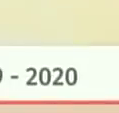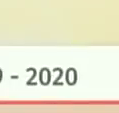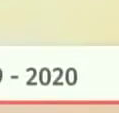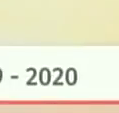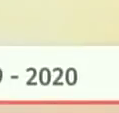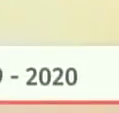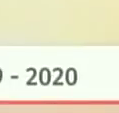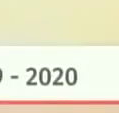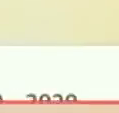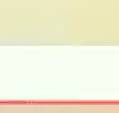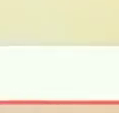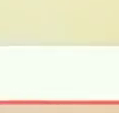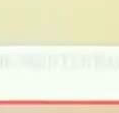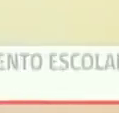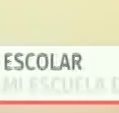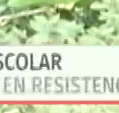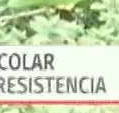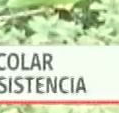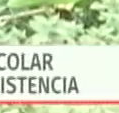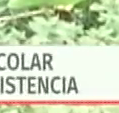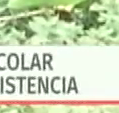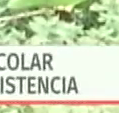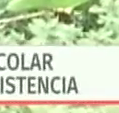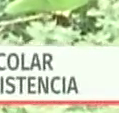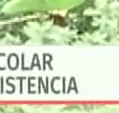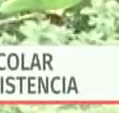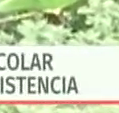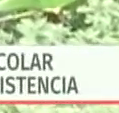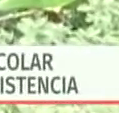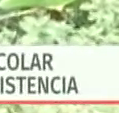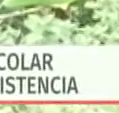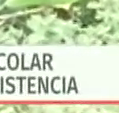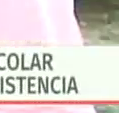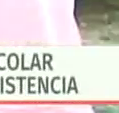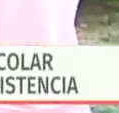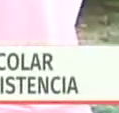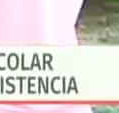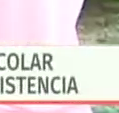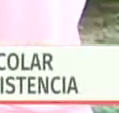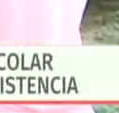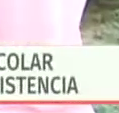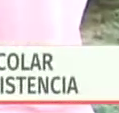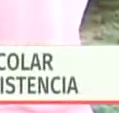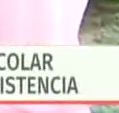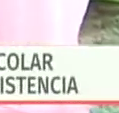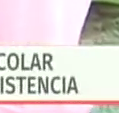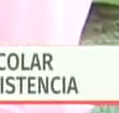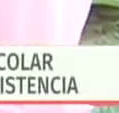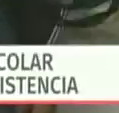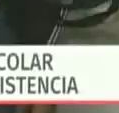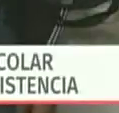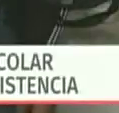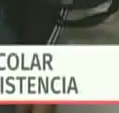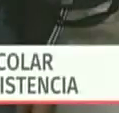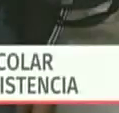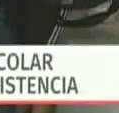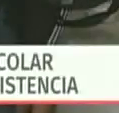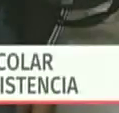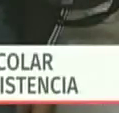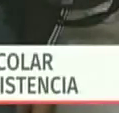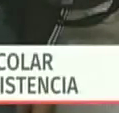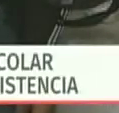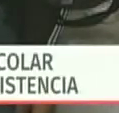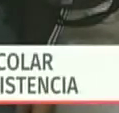el movimiento bolivariano de familia, el movimiento que está siendo parte de esa esencia de nuestras escuelas,